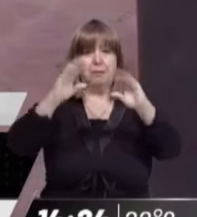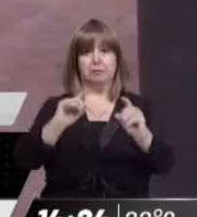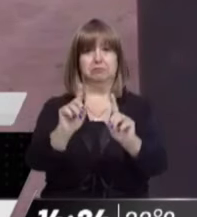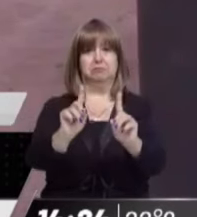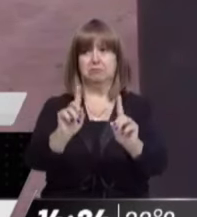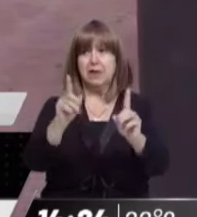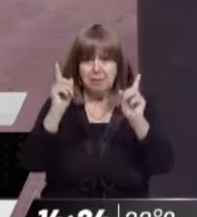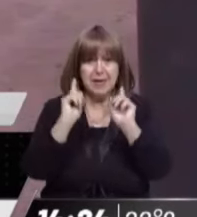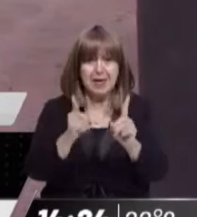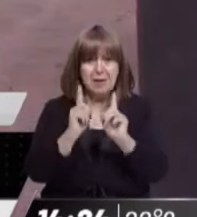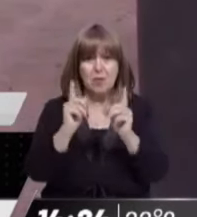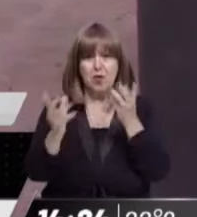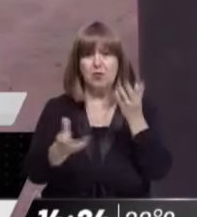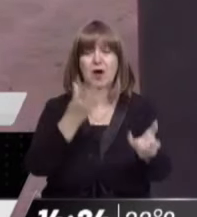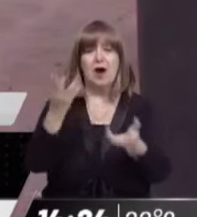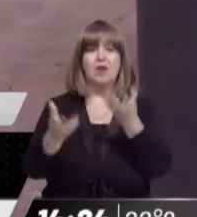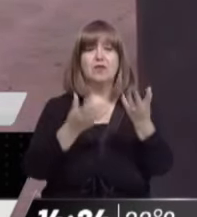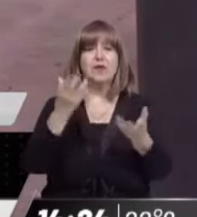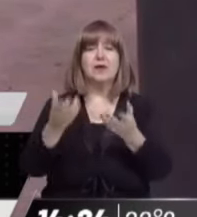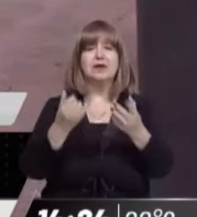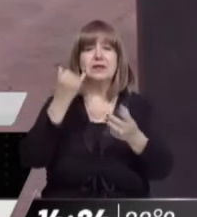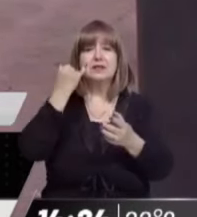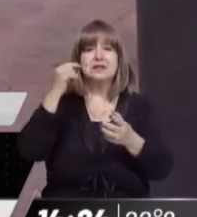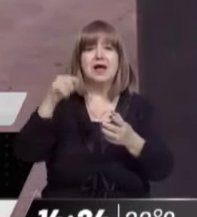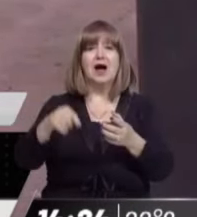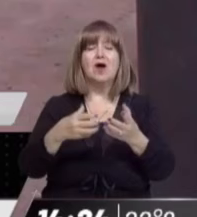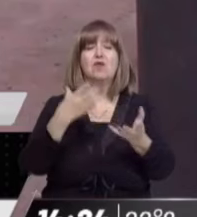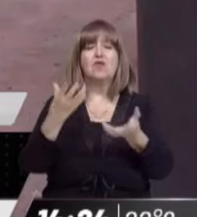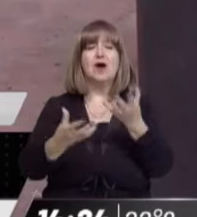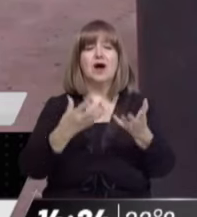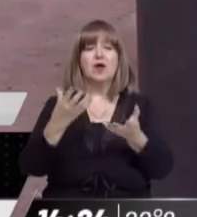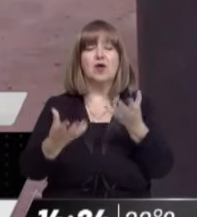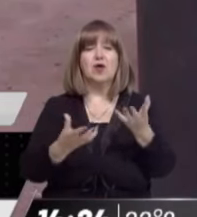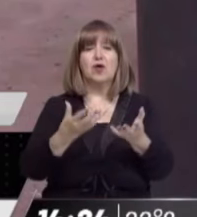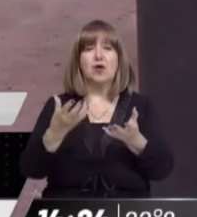controlado. Aporto dato nuevo, se habría prendido fuego